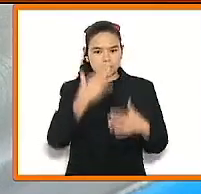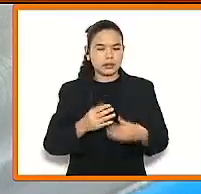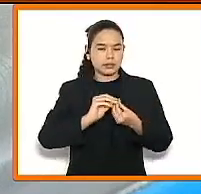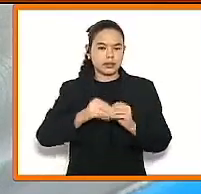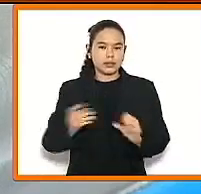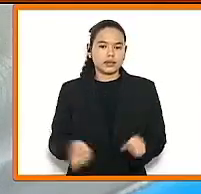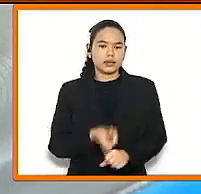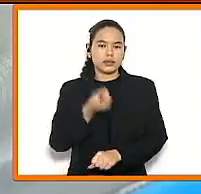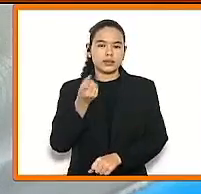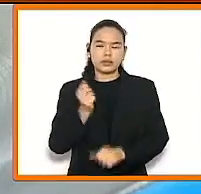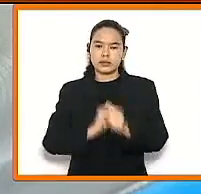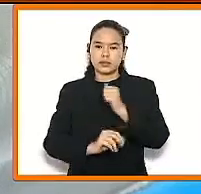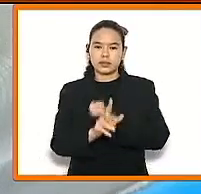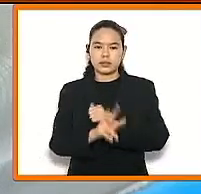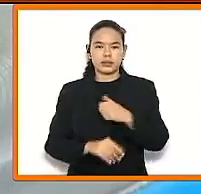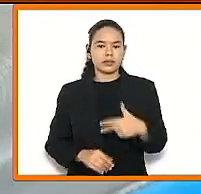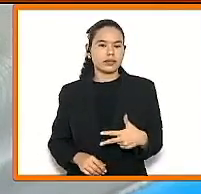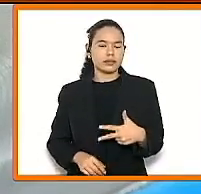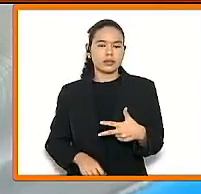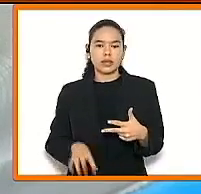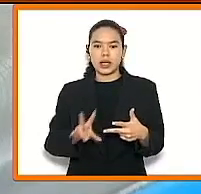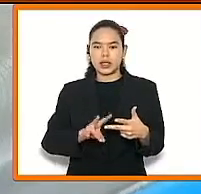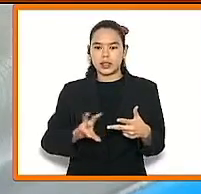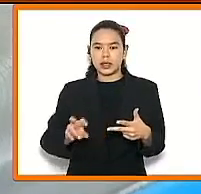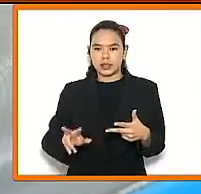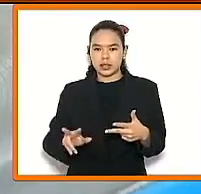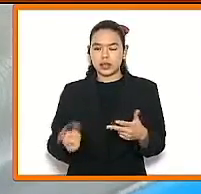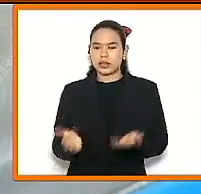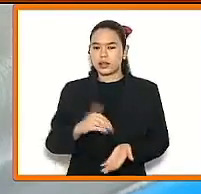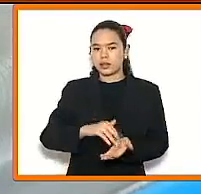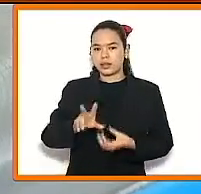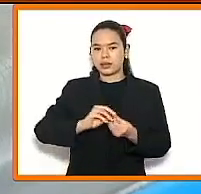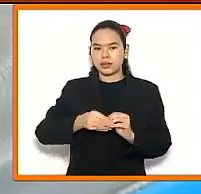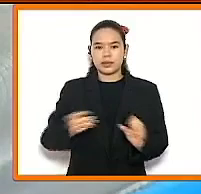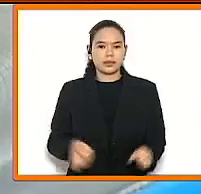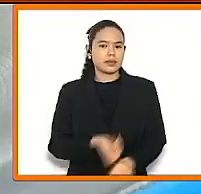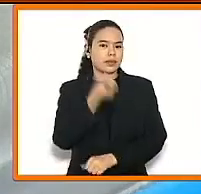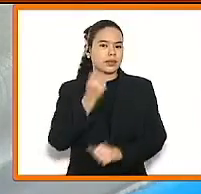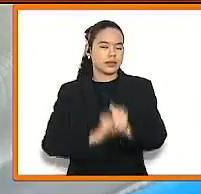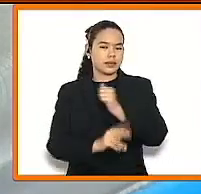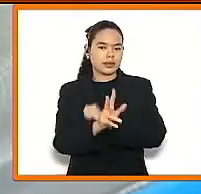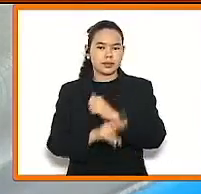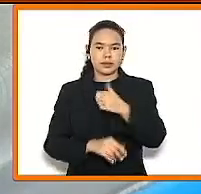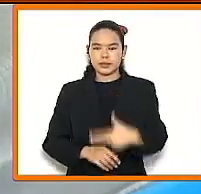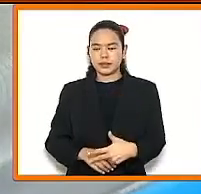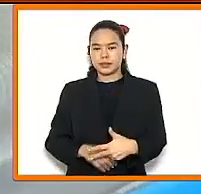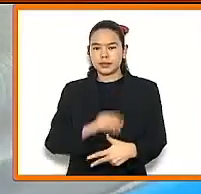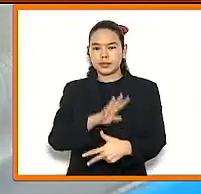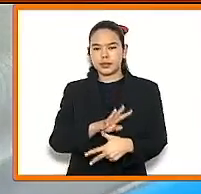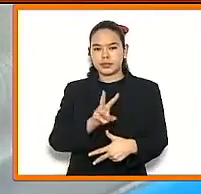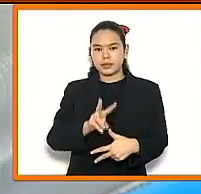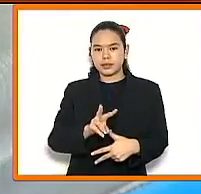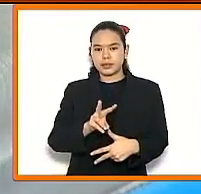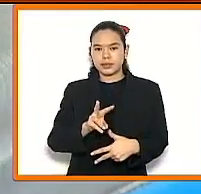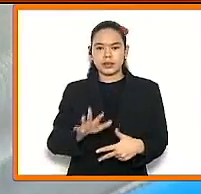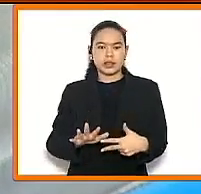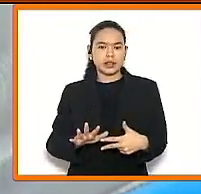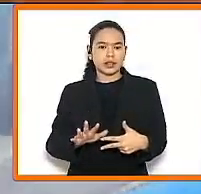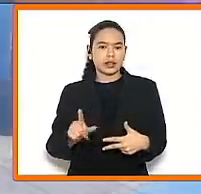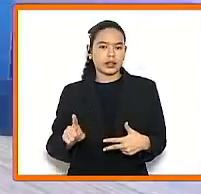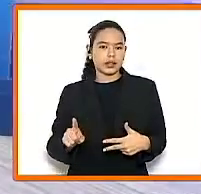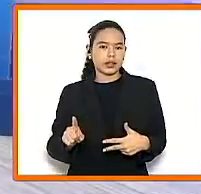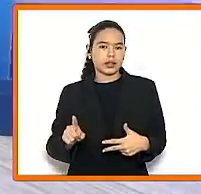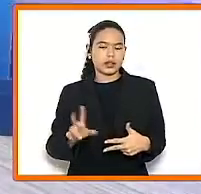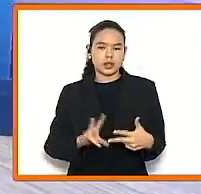decisivo número ganador para Pega 3, el 73. Los números ganadores para Pega 3 son 42,